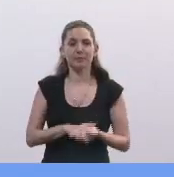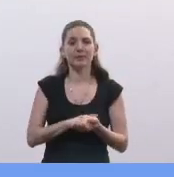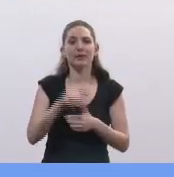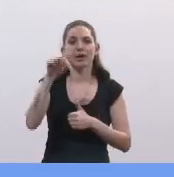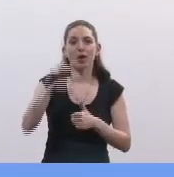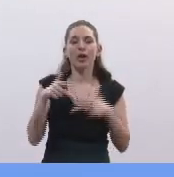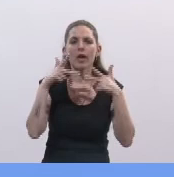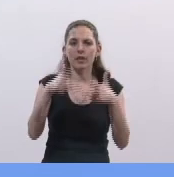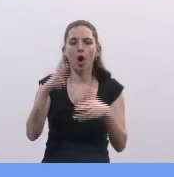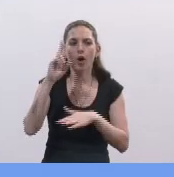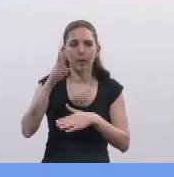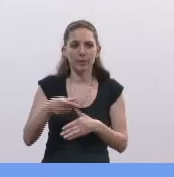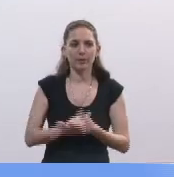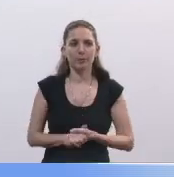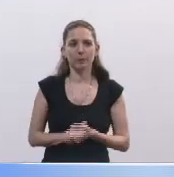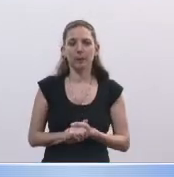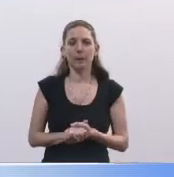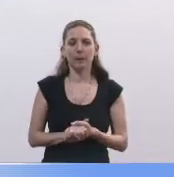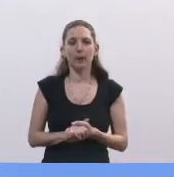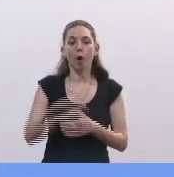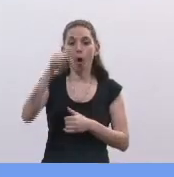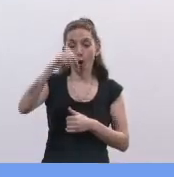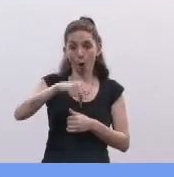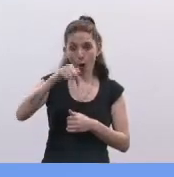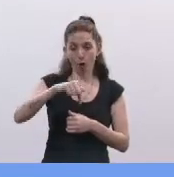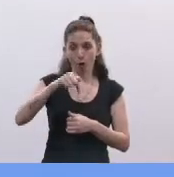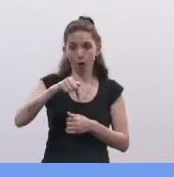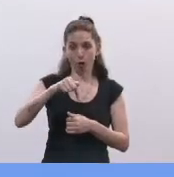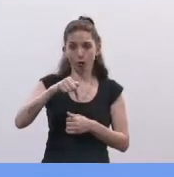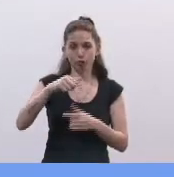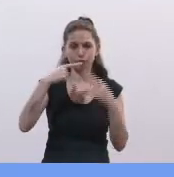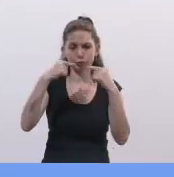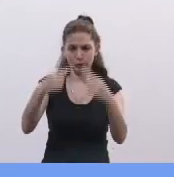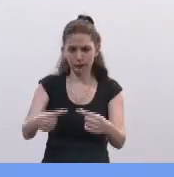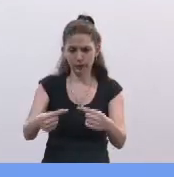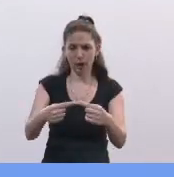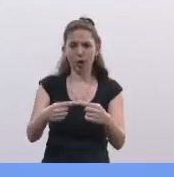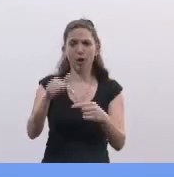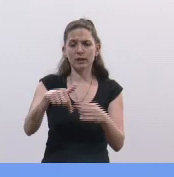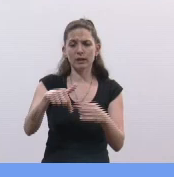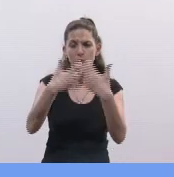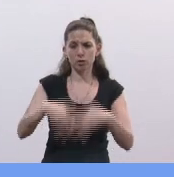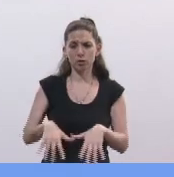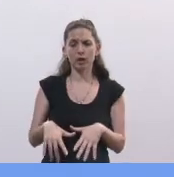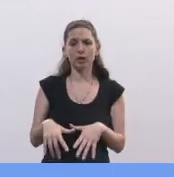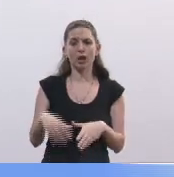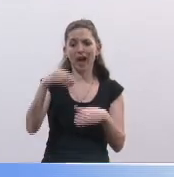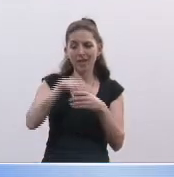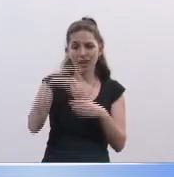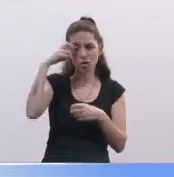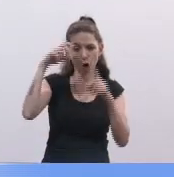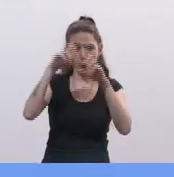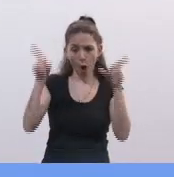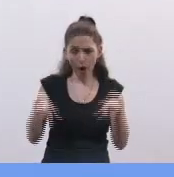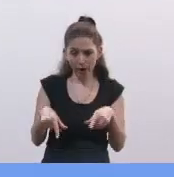creo, y lo digo con todo respeto, a quienes hoy han atacado este proyecto desde adentro del